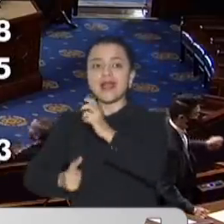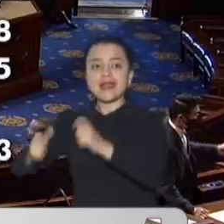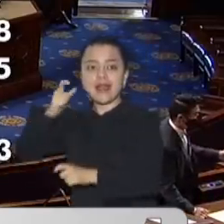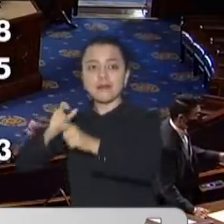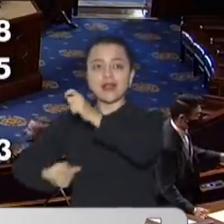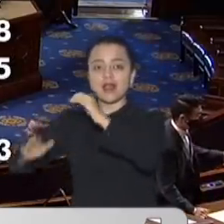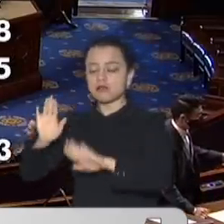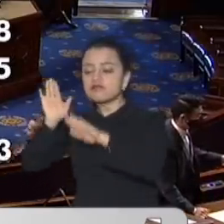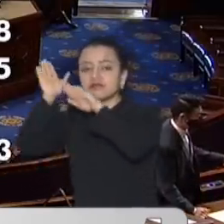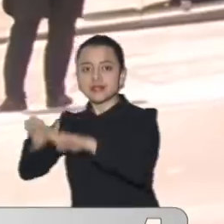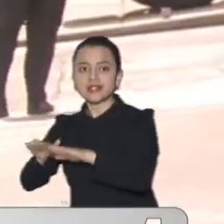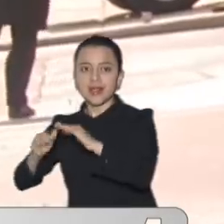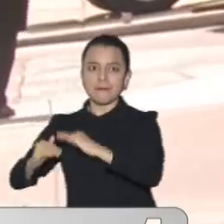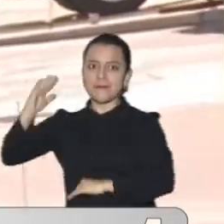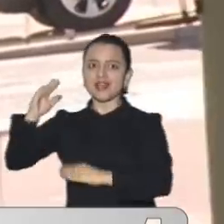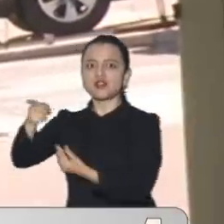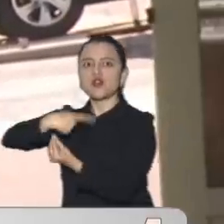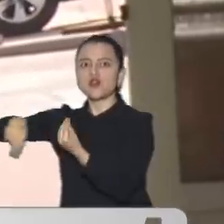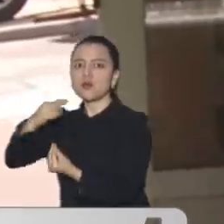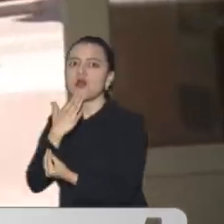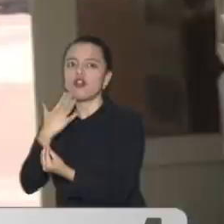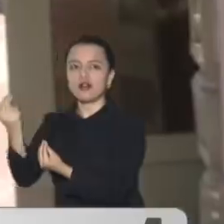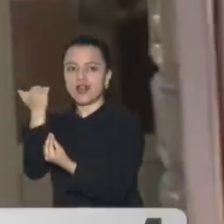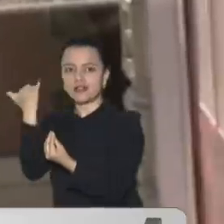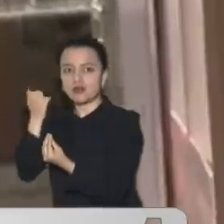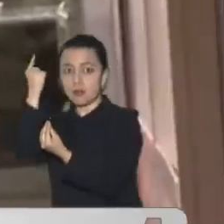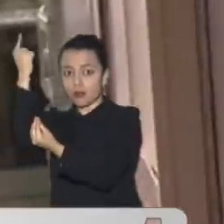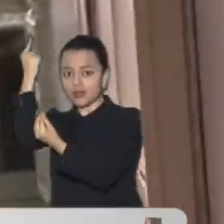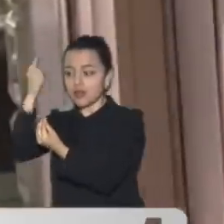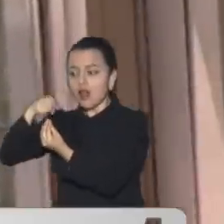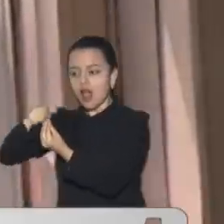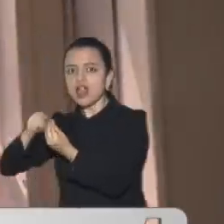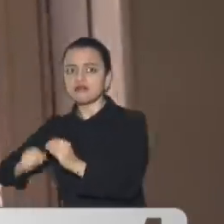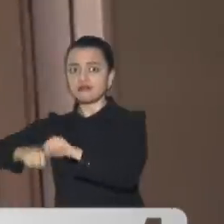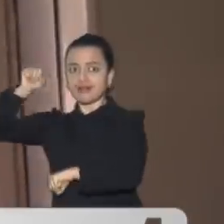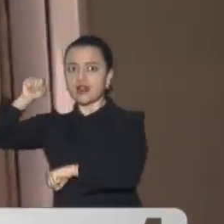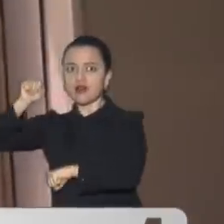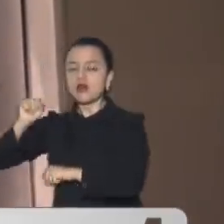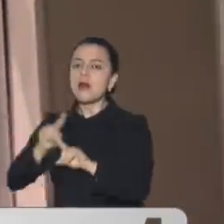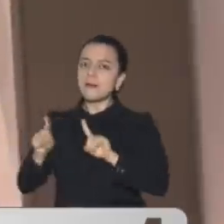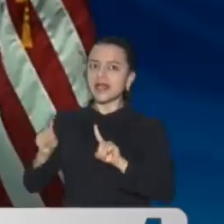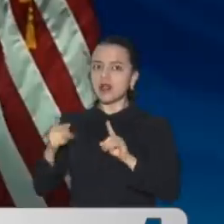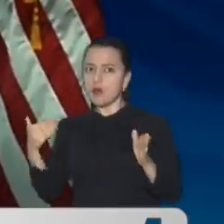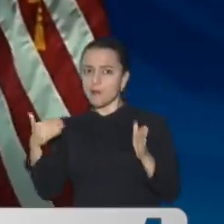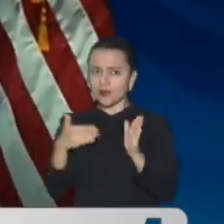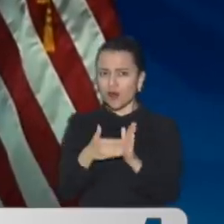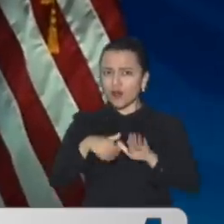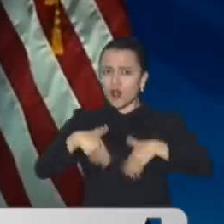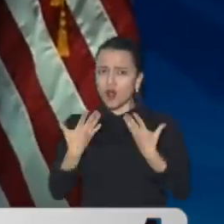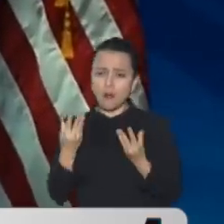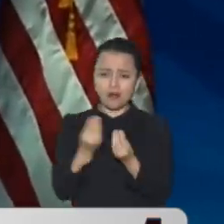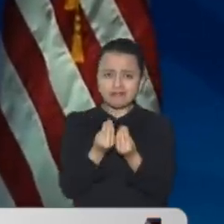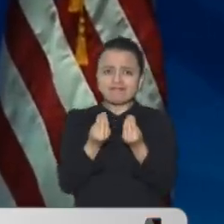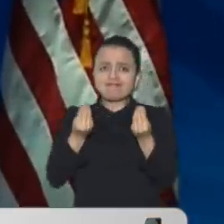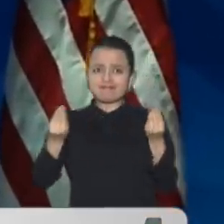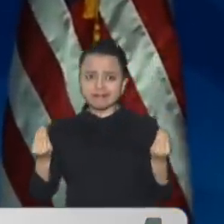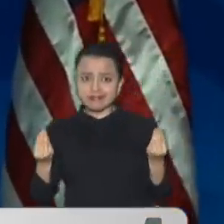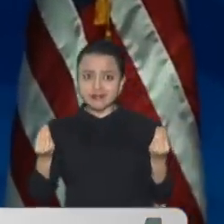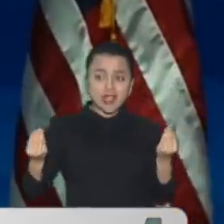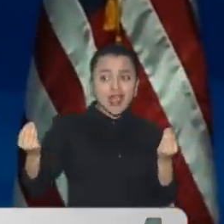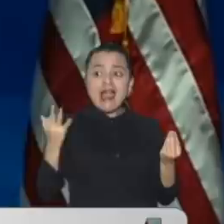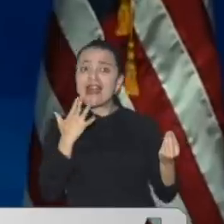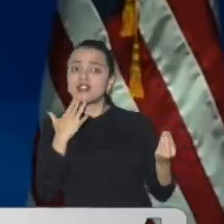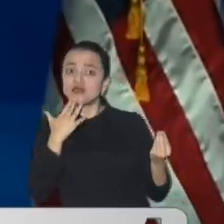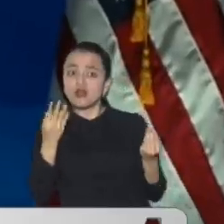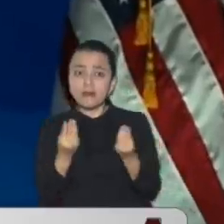de mayoría demócrata. De acuerdo con Biden, el país sufrió un ataque sin precedentes a la democracia del país, advirtiendo que el asalto